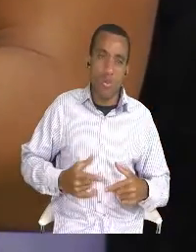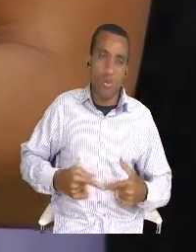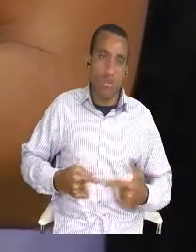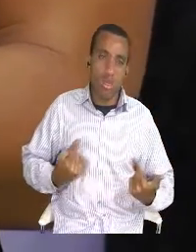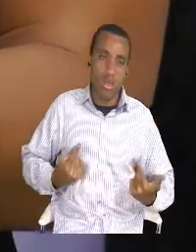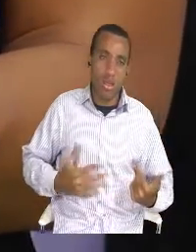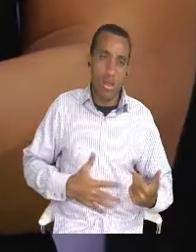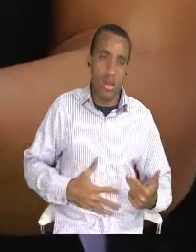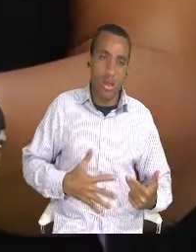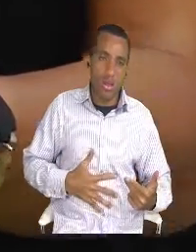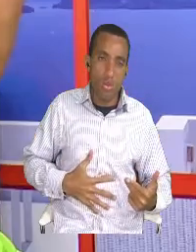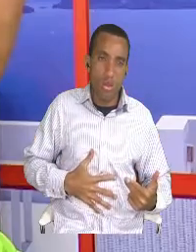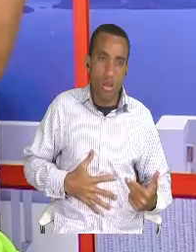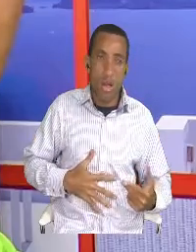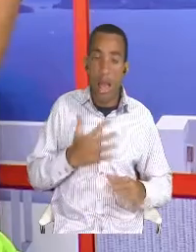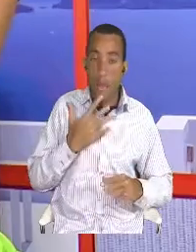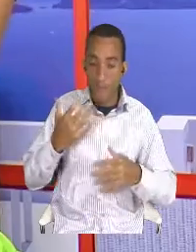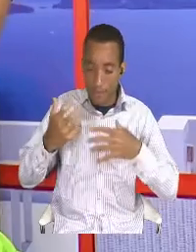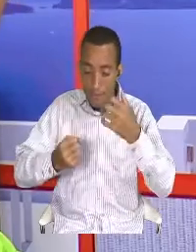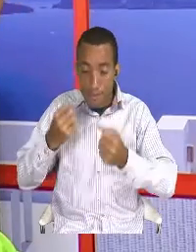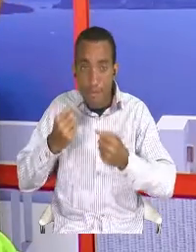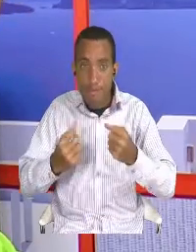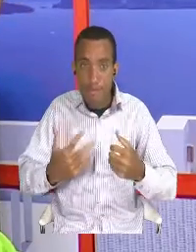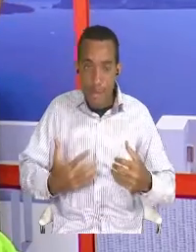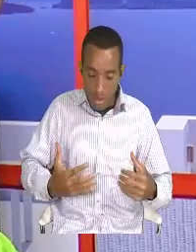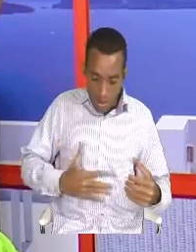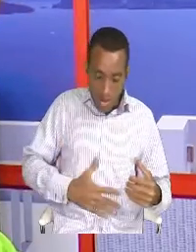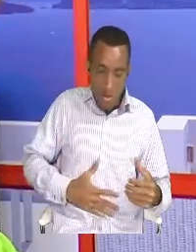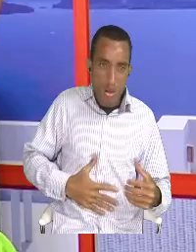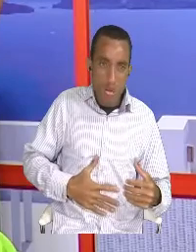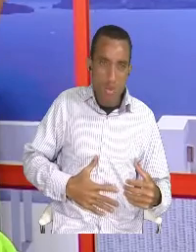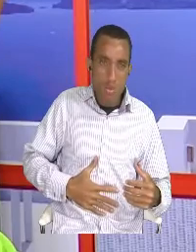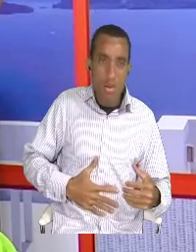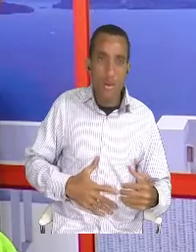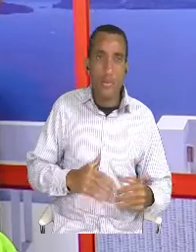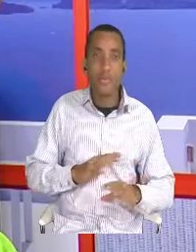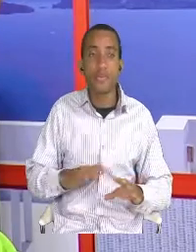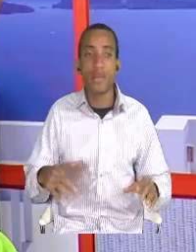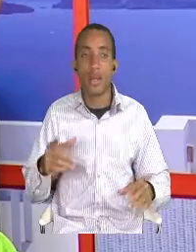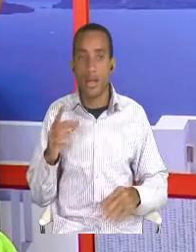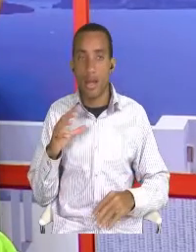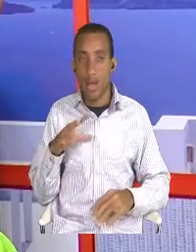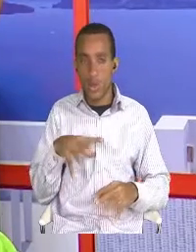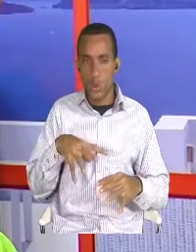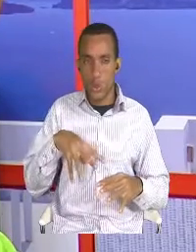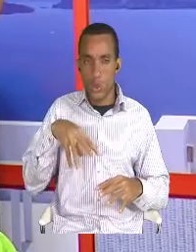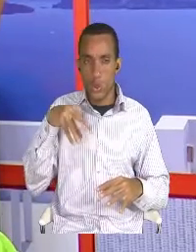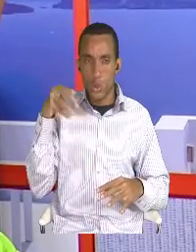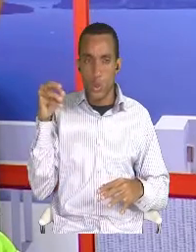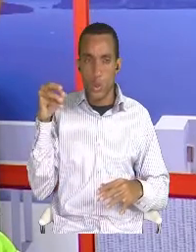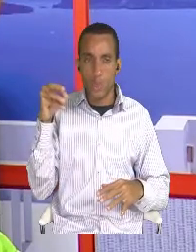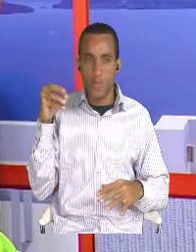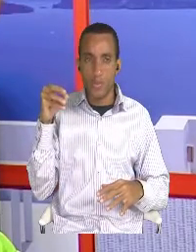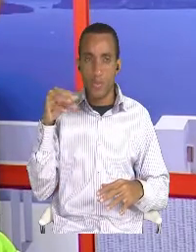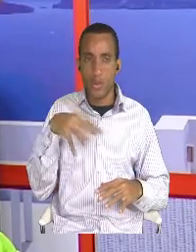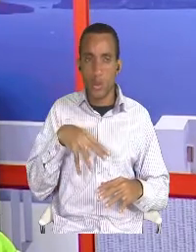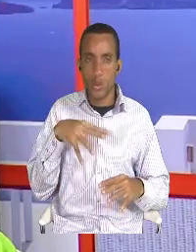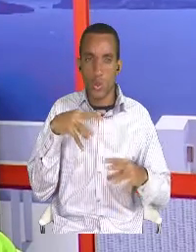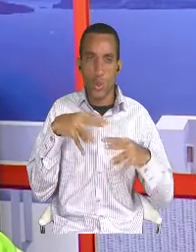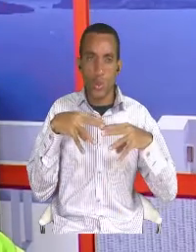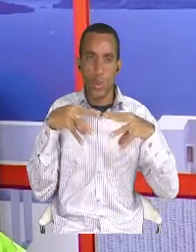todo lo que pasa cuando uno no tolera la lactosa bien. Este viene con el almidón aislado, ¿sí? No tiene estabilizantes, no